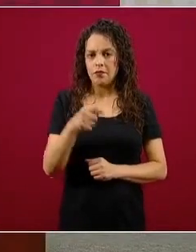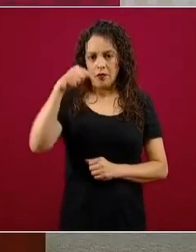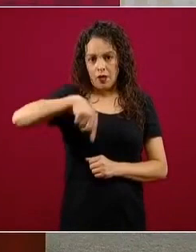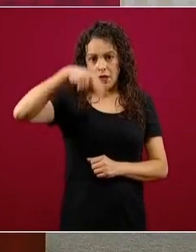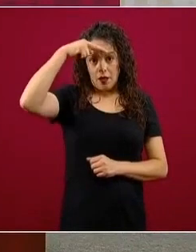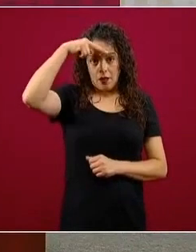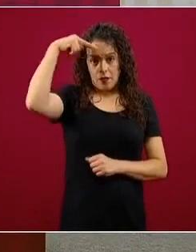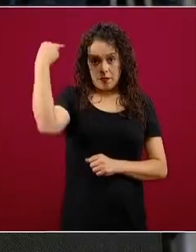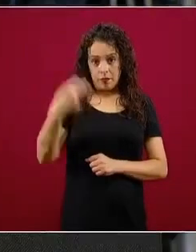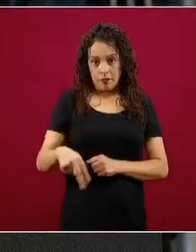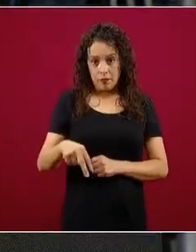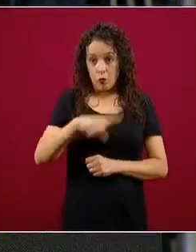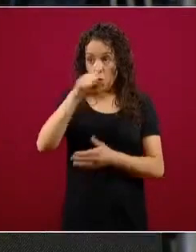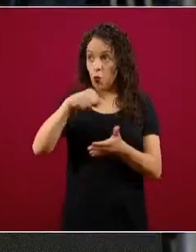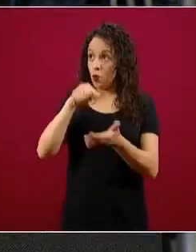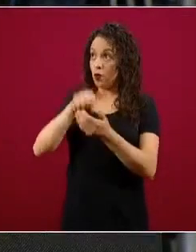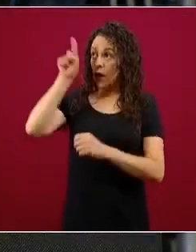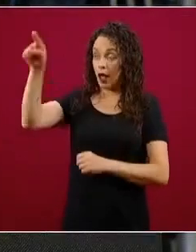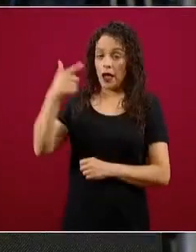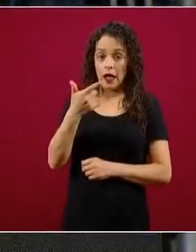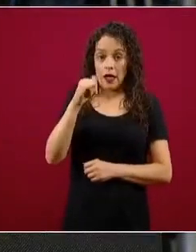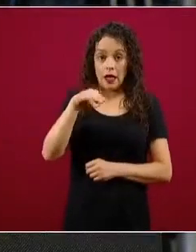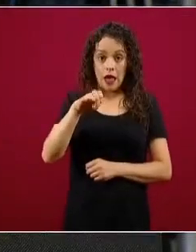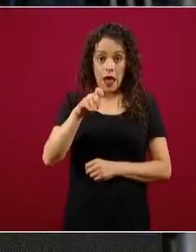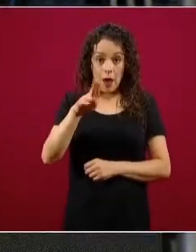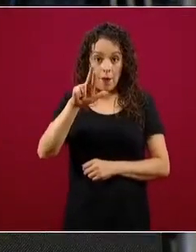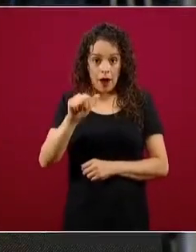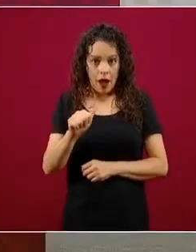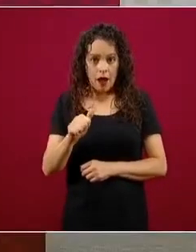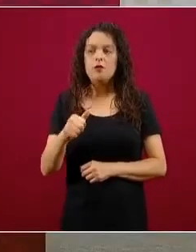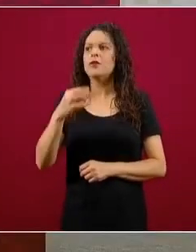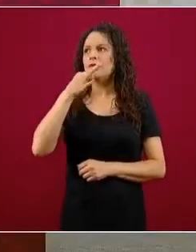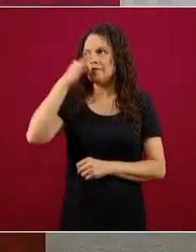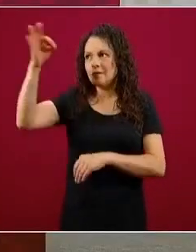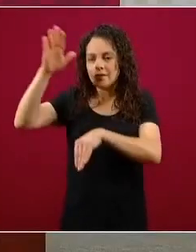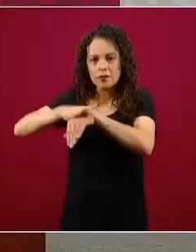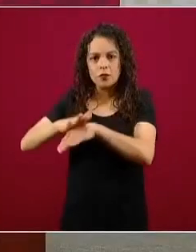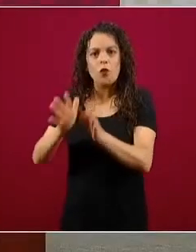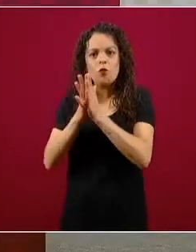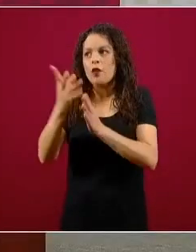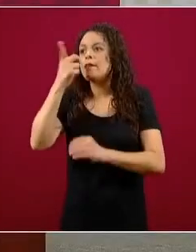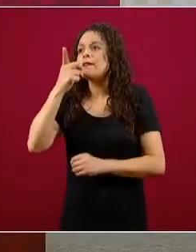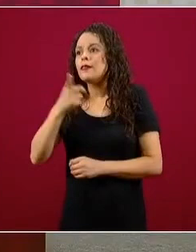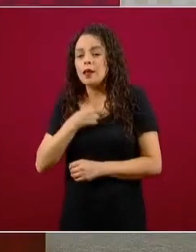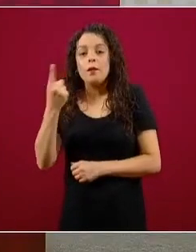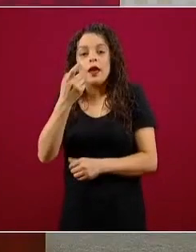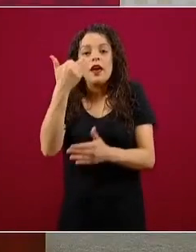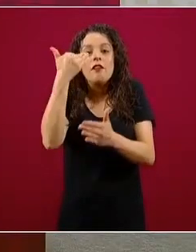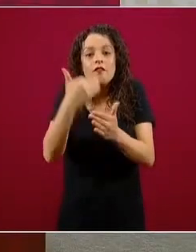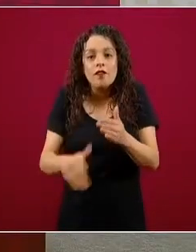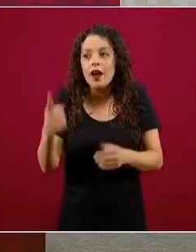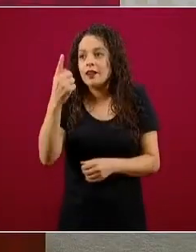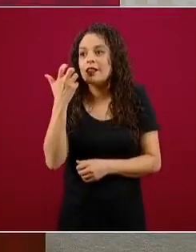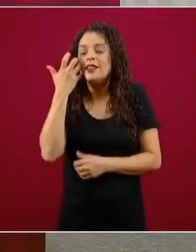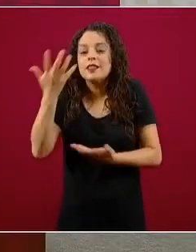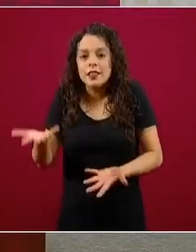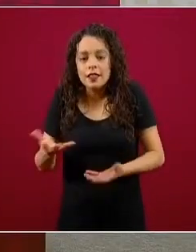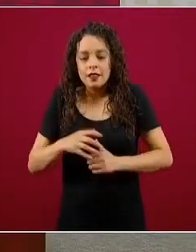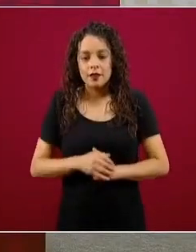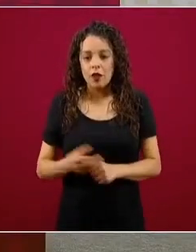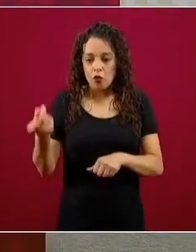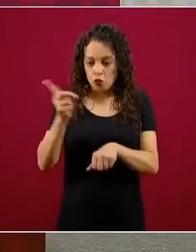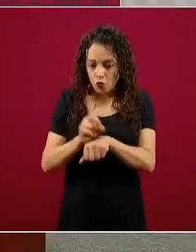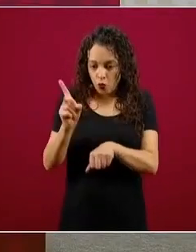México en Ginebra, por favor, ¿a qué se refieren? Quisiéramos saber qué falta. Y todos los días, literalmente de lunes a